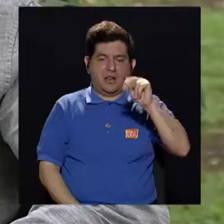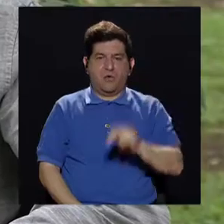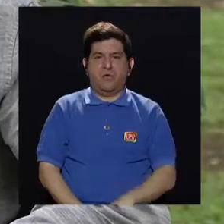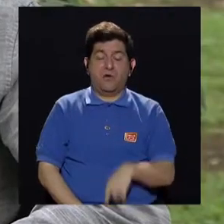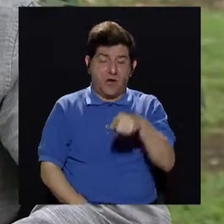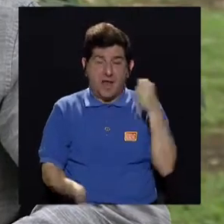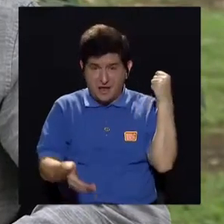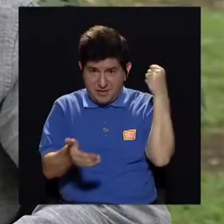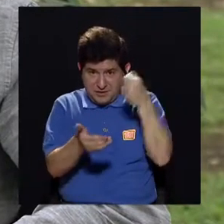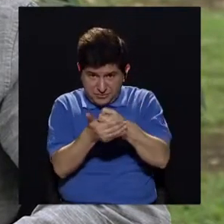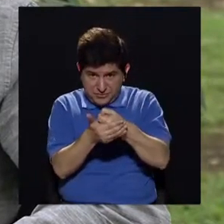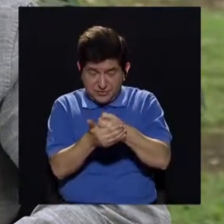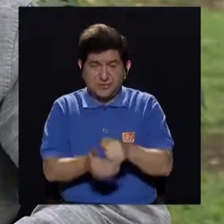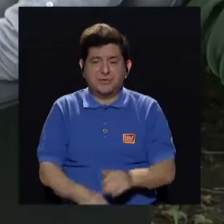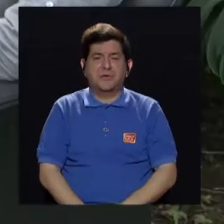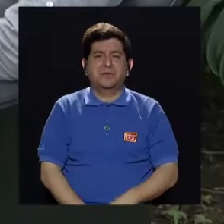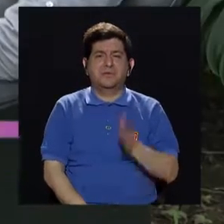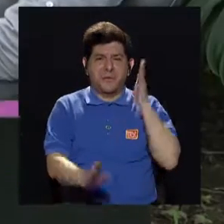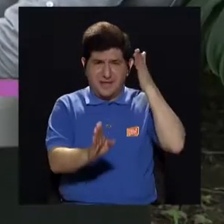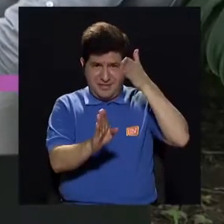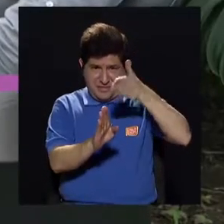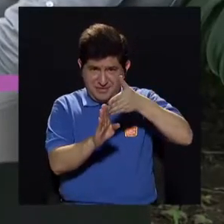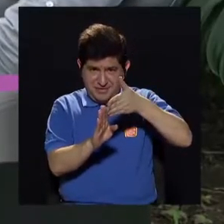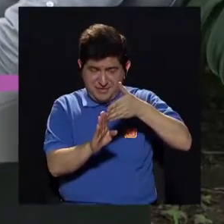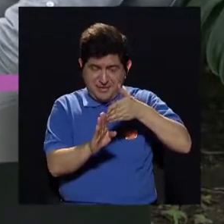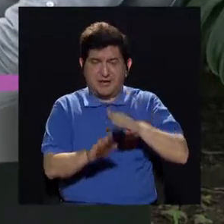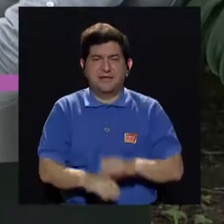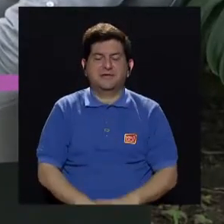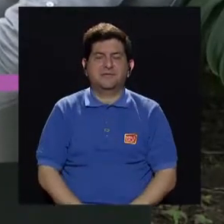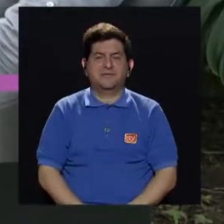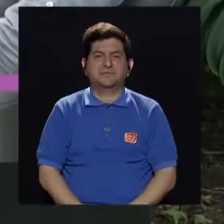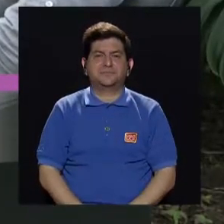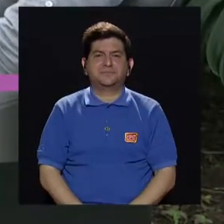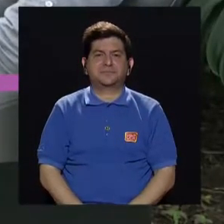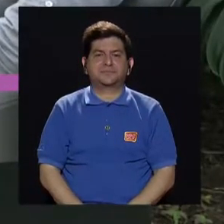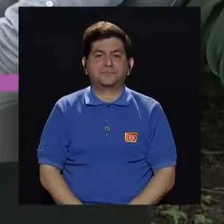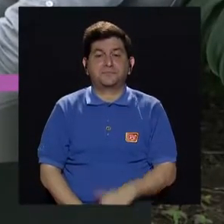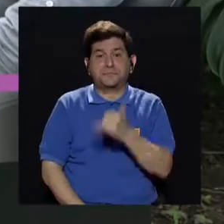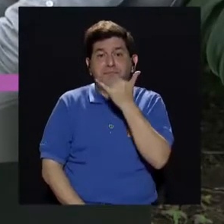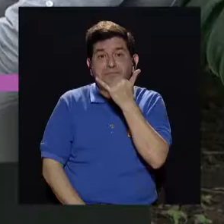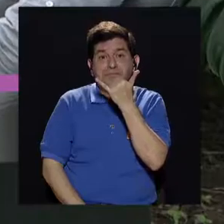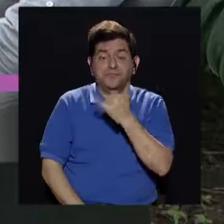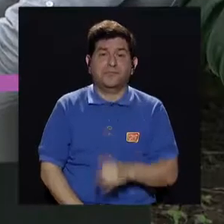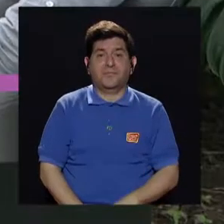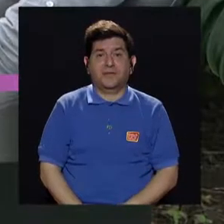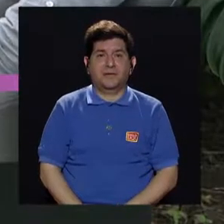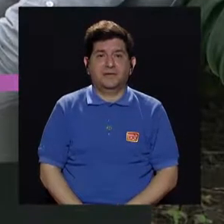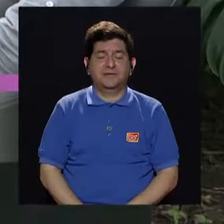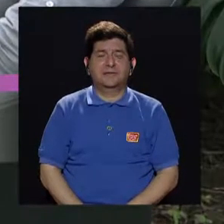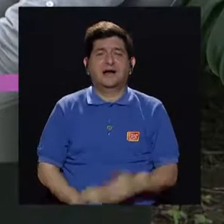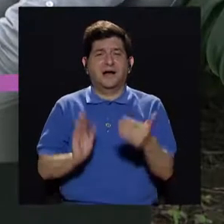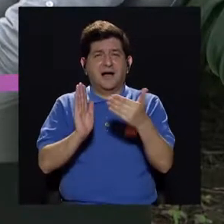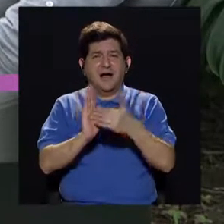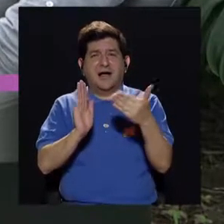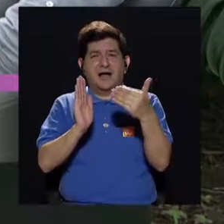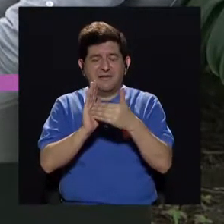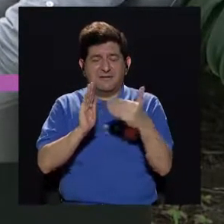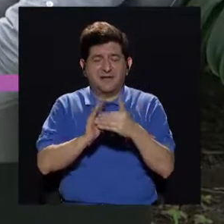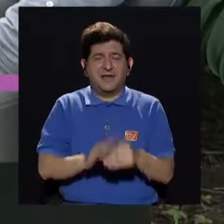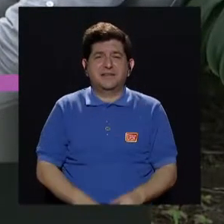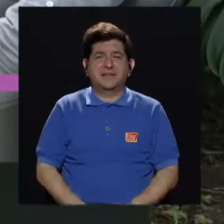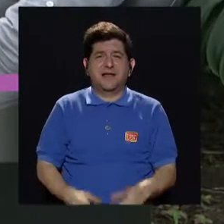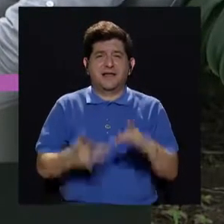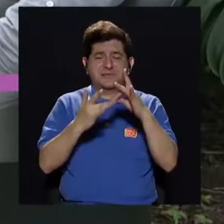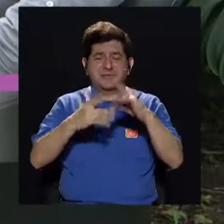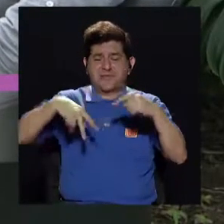golpe, al entrar, el golpe directo del talón con el talón con el piso, lo que genera son grandes malestares